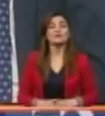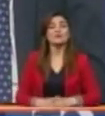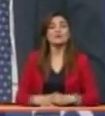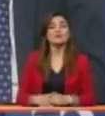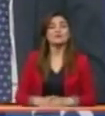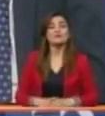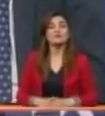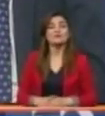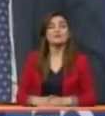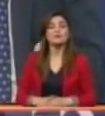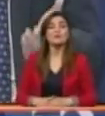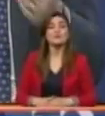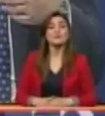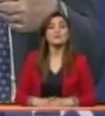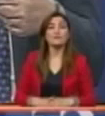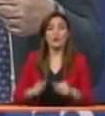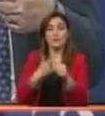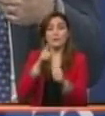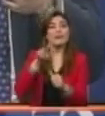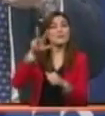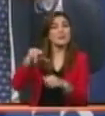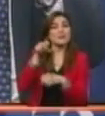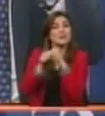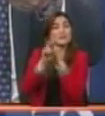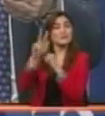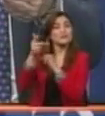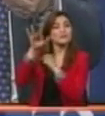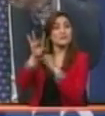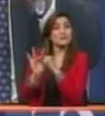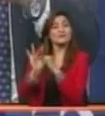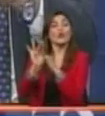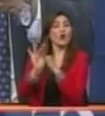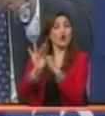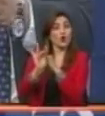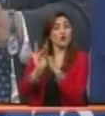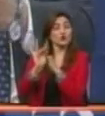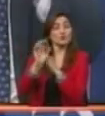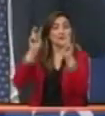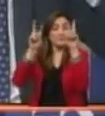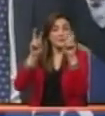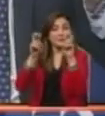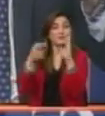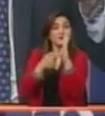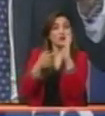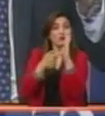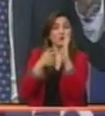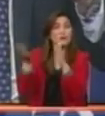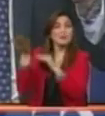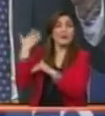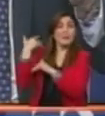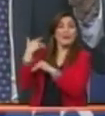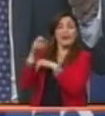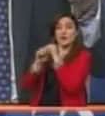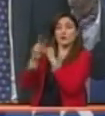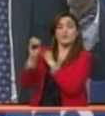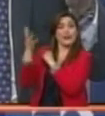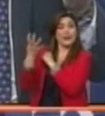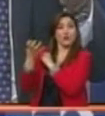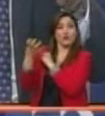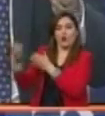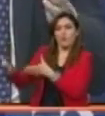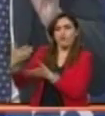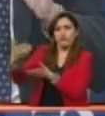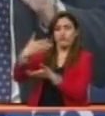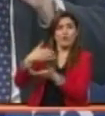tiene como observar el primer trimestre de este año, en el tema de impuestos, estamos recaudando más que el año 2014, lo cual es